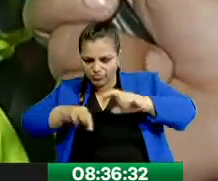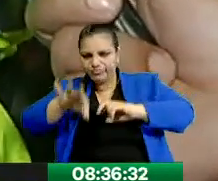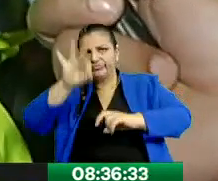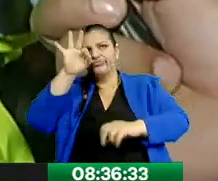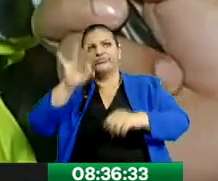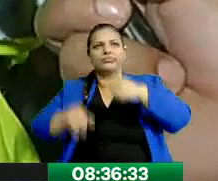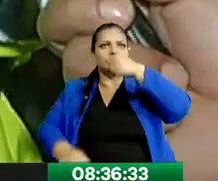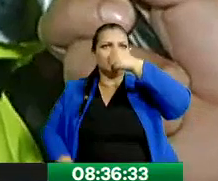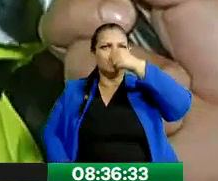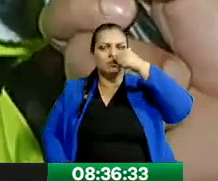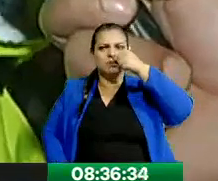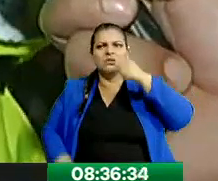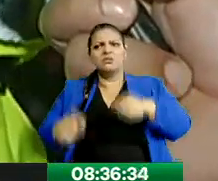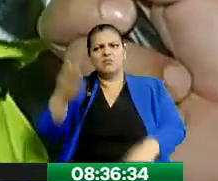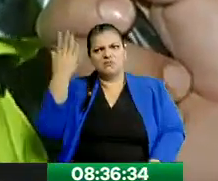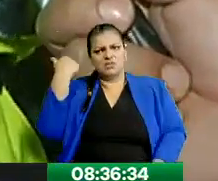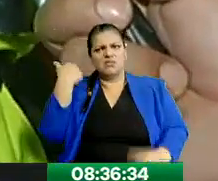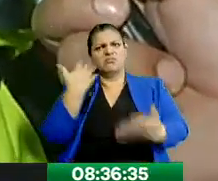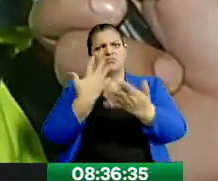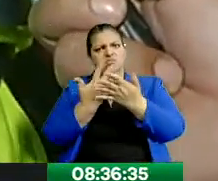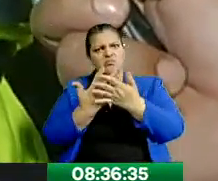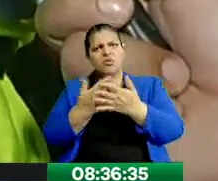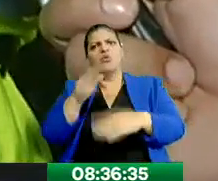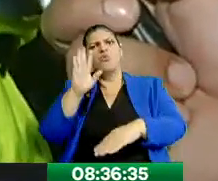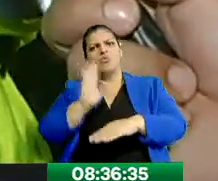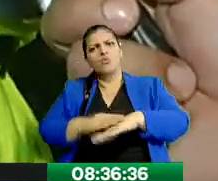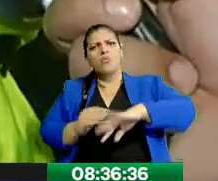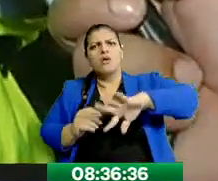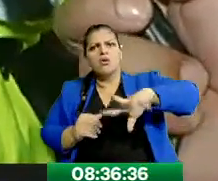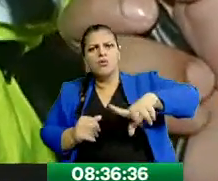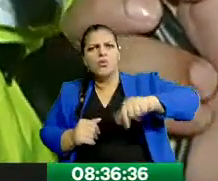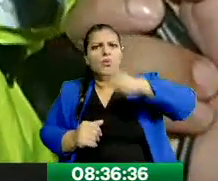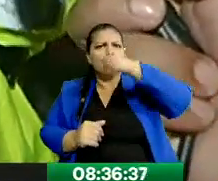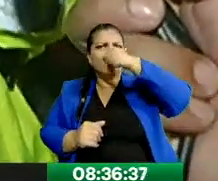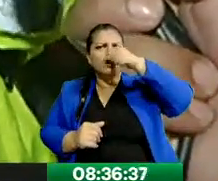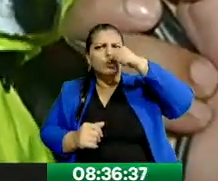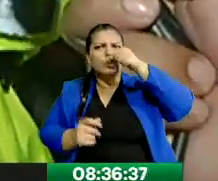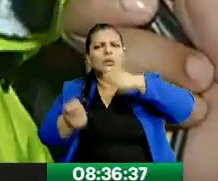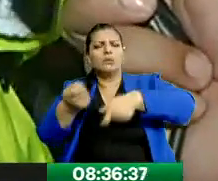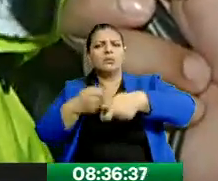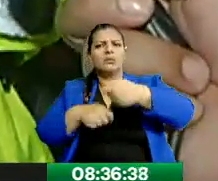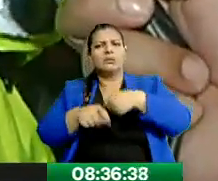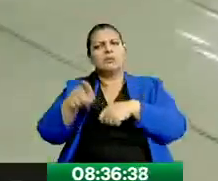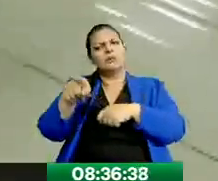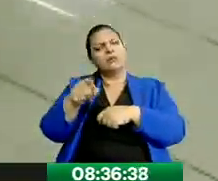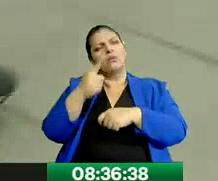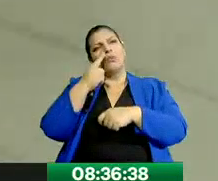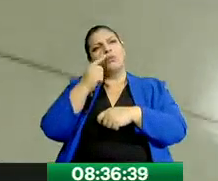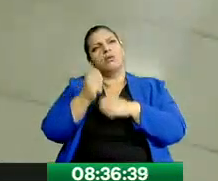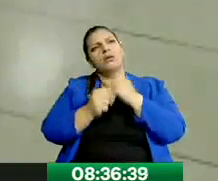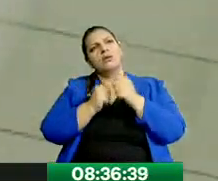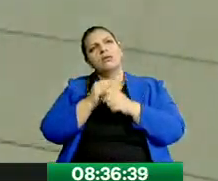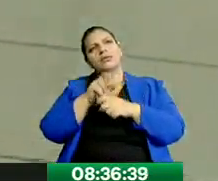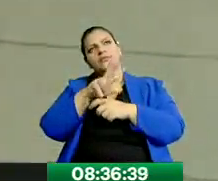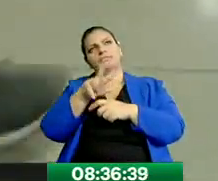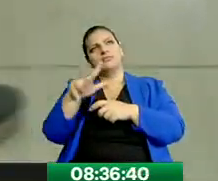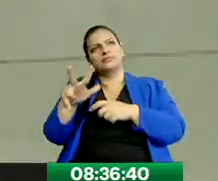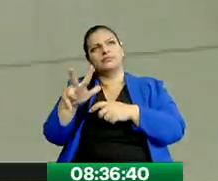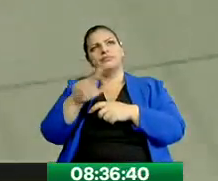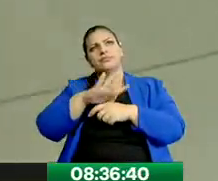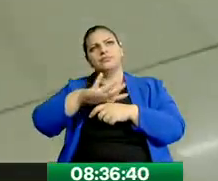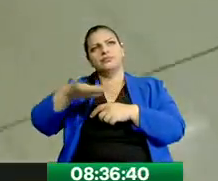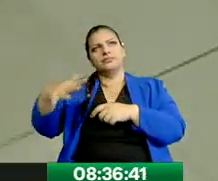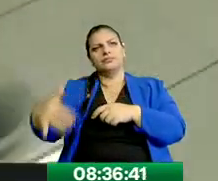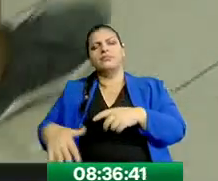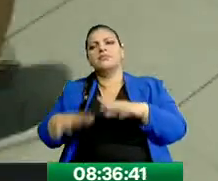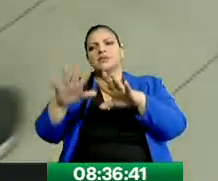una por robo y otra por tráfico. ¿En qué edad tendría el detenido? Aproximadamente unos 33 años de edad. El sujeto fue llevado hasta